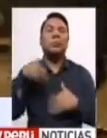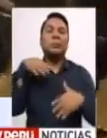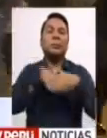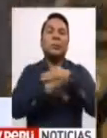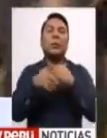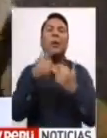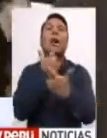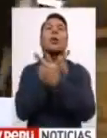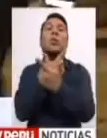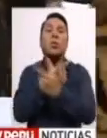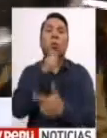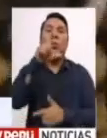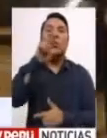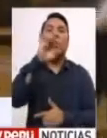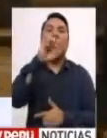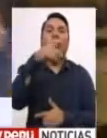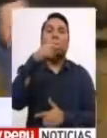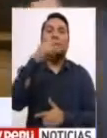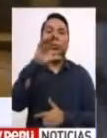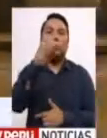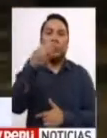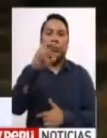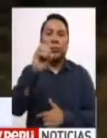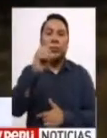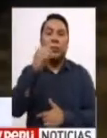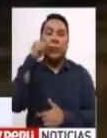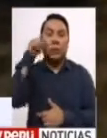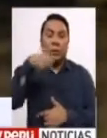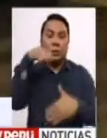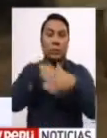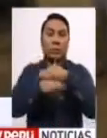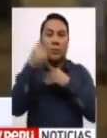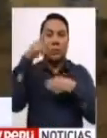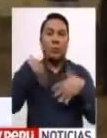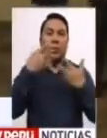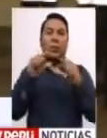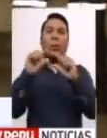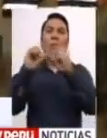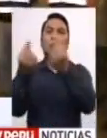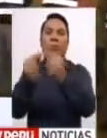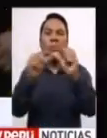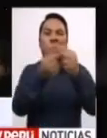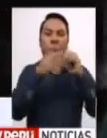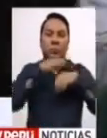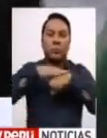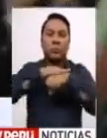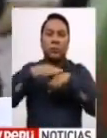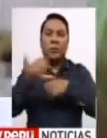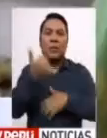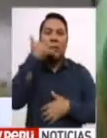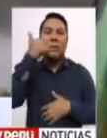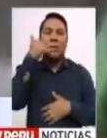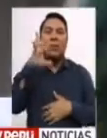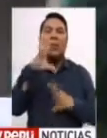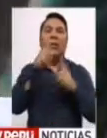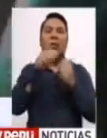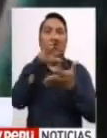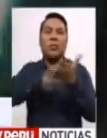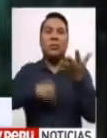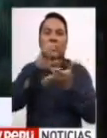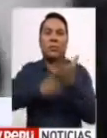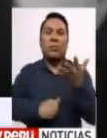50 fiscales allanaron los ambientes con el fin de desbaratar bandas de extorsionadores que operaban al interior de dicho